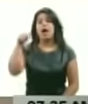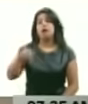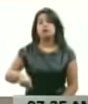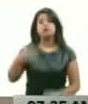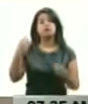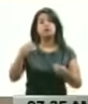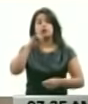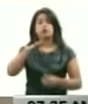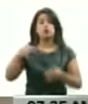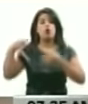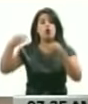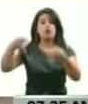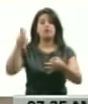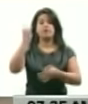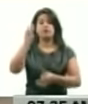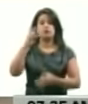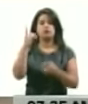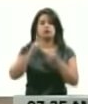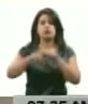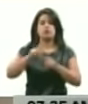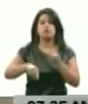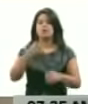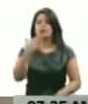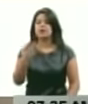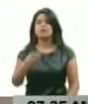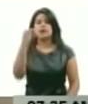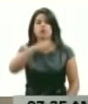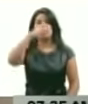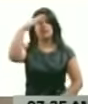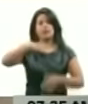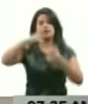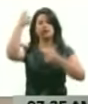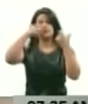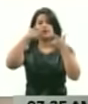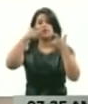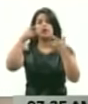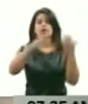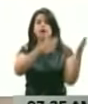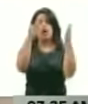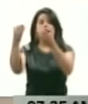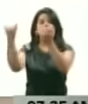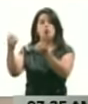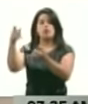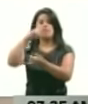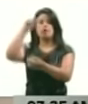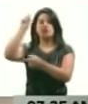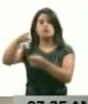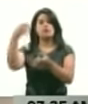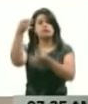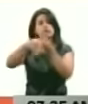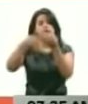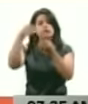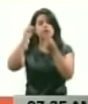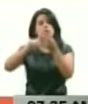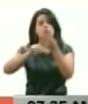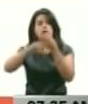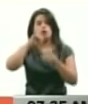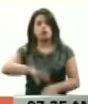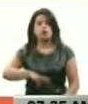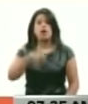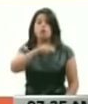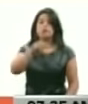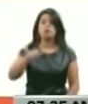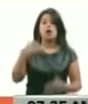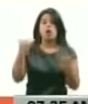historia de Venezuela durante muchísimo tiempo, gracias al comandante supremo, ahora el presidente Nicolás Maduro. Es una esencia que le da argumento a quienes creen en este